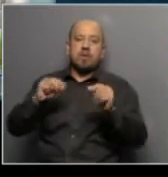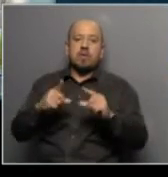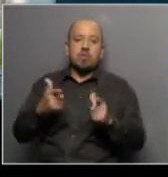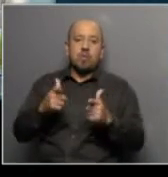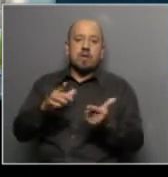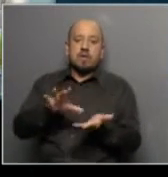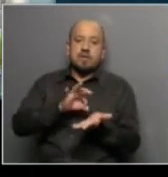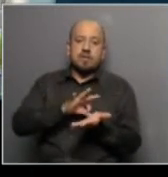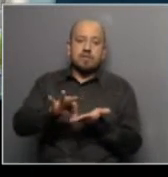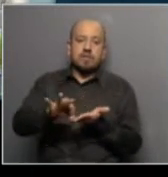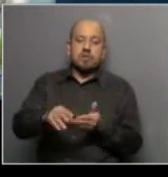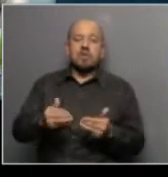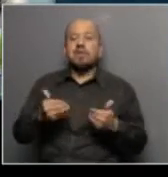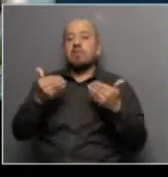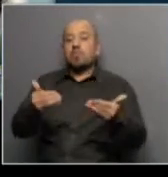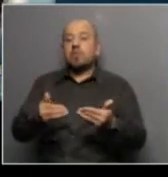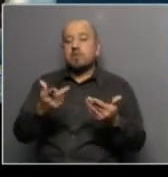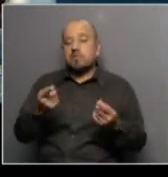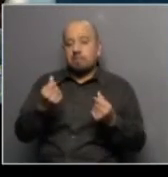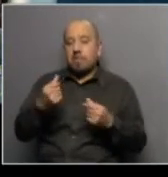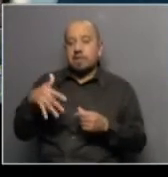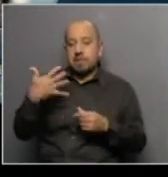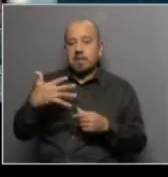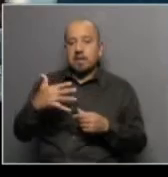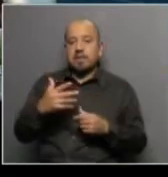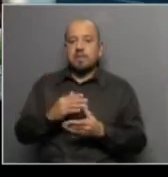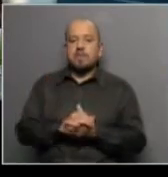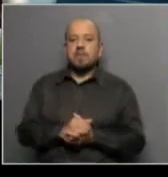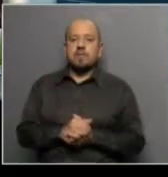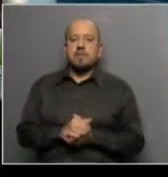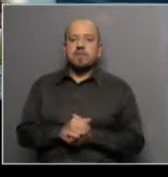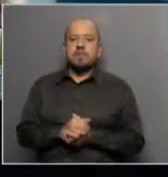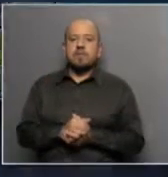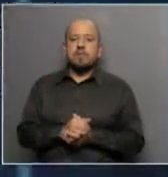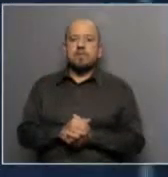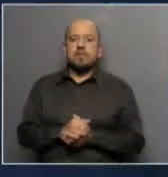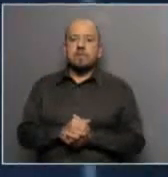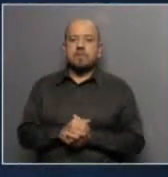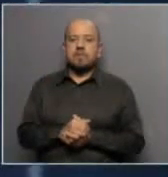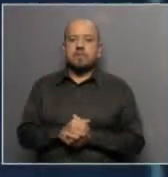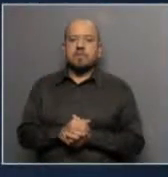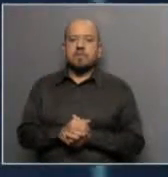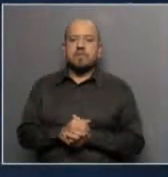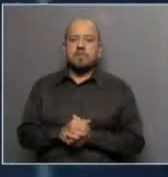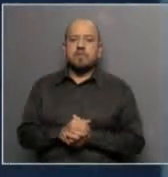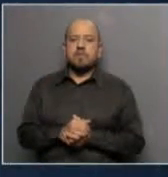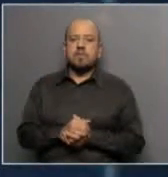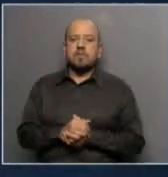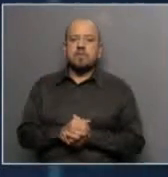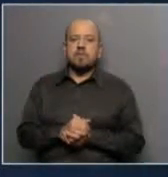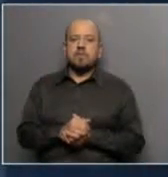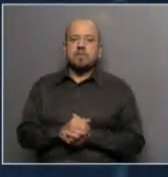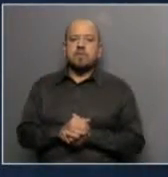y que van a suponer luego un costo adicional por toda esa carga de servicios. Ahora, Adriana, una más, la última, y desde